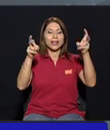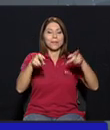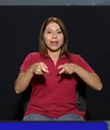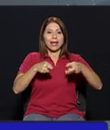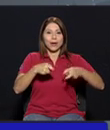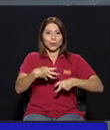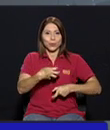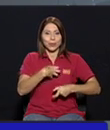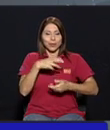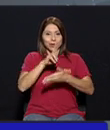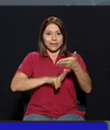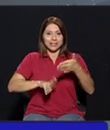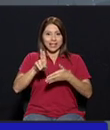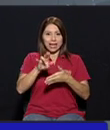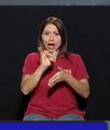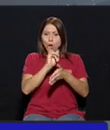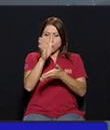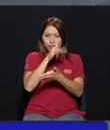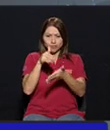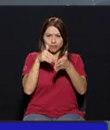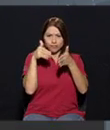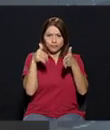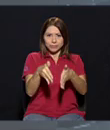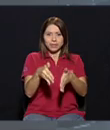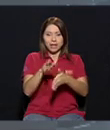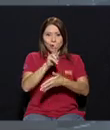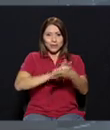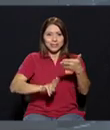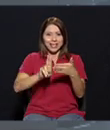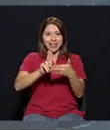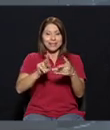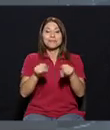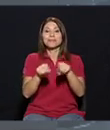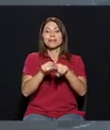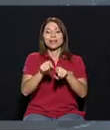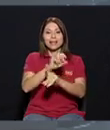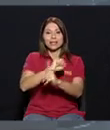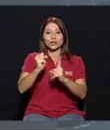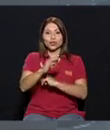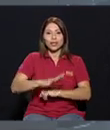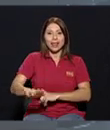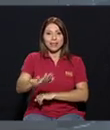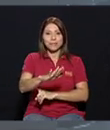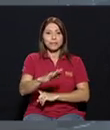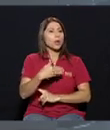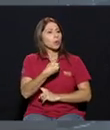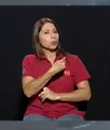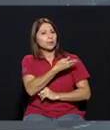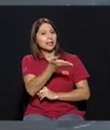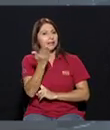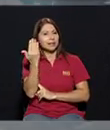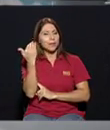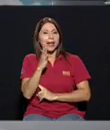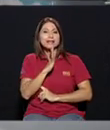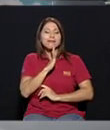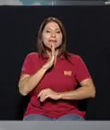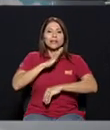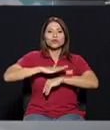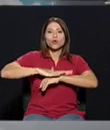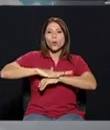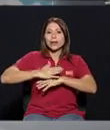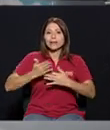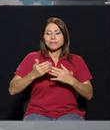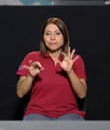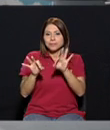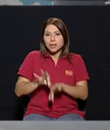como esencia de la universidad, pero también de la sociedad. Ustedes estaban hablando anteriormente sobre cómo es importante